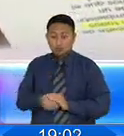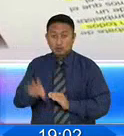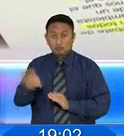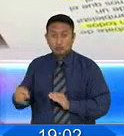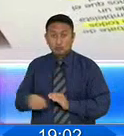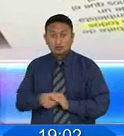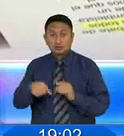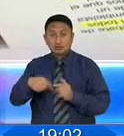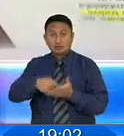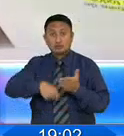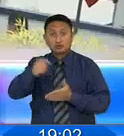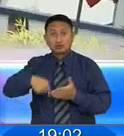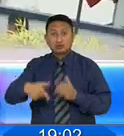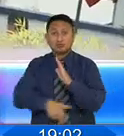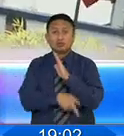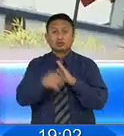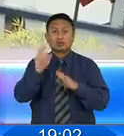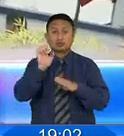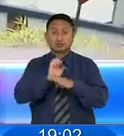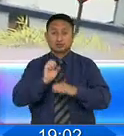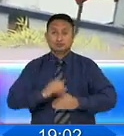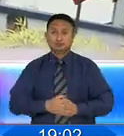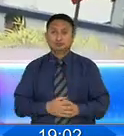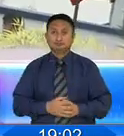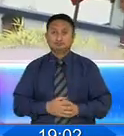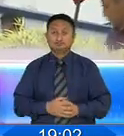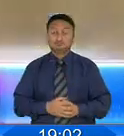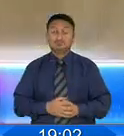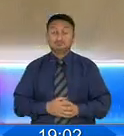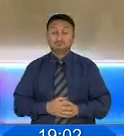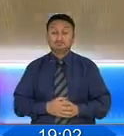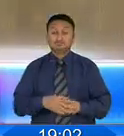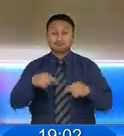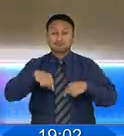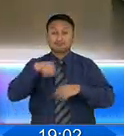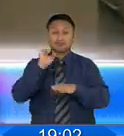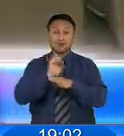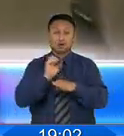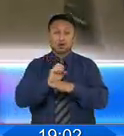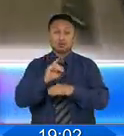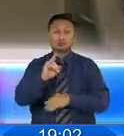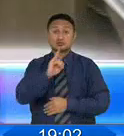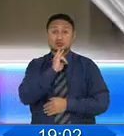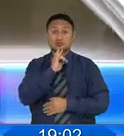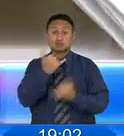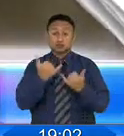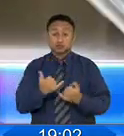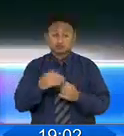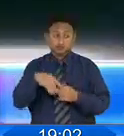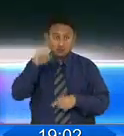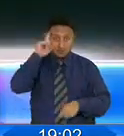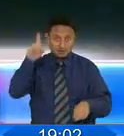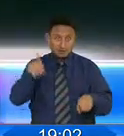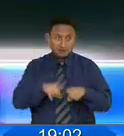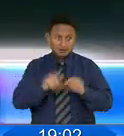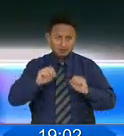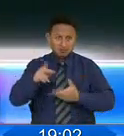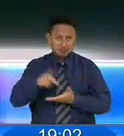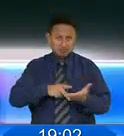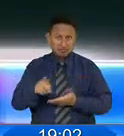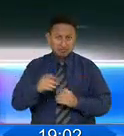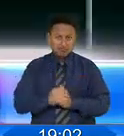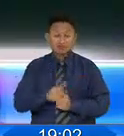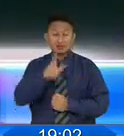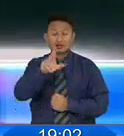contratos de la estatal petrolera. Es así que en nuestro país y Norteamérica se habría acordado el mecanismo de pago de 3.1